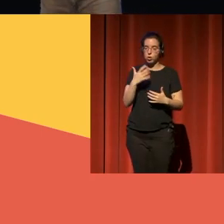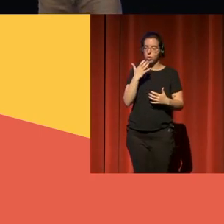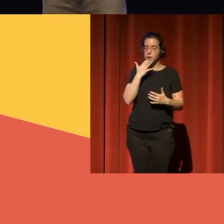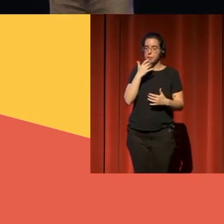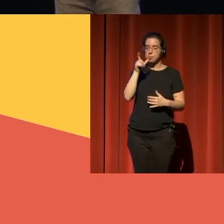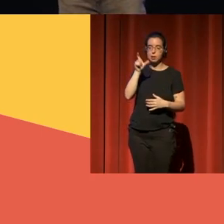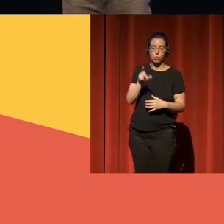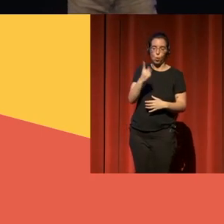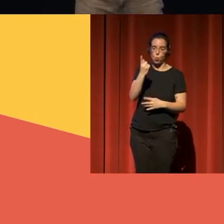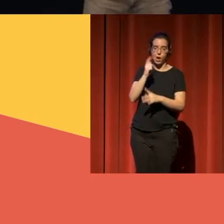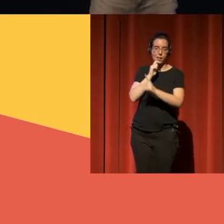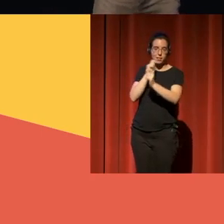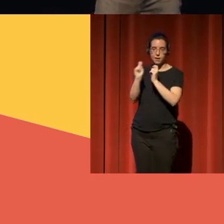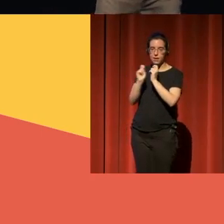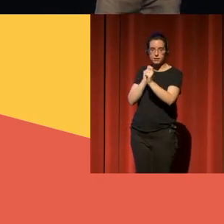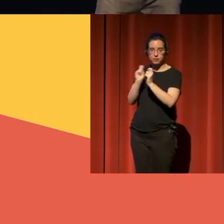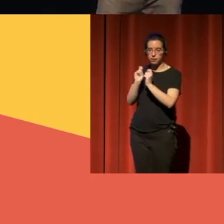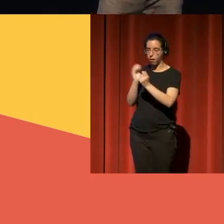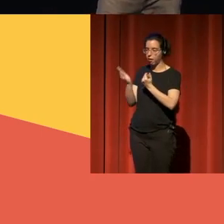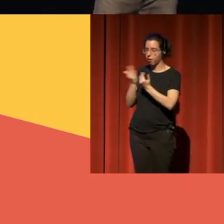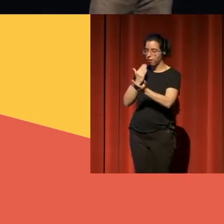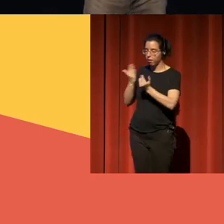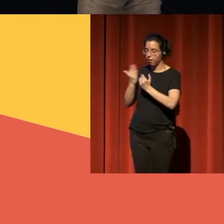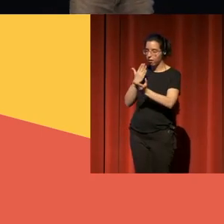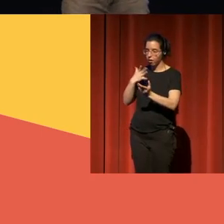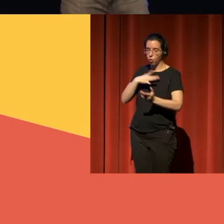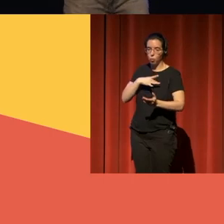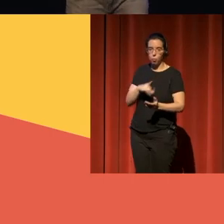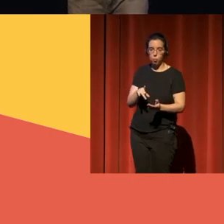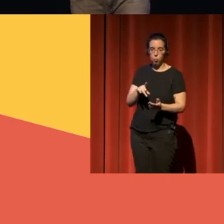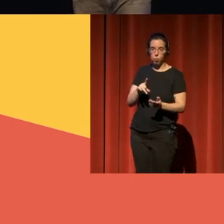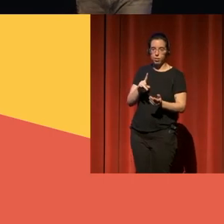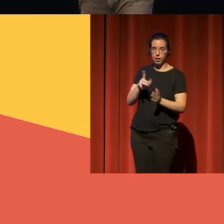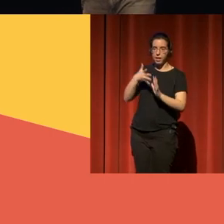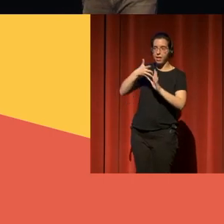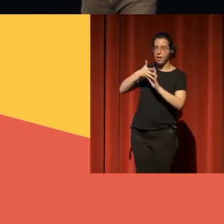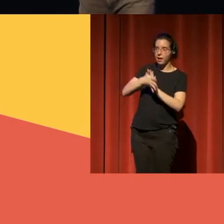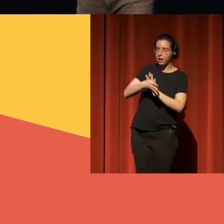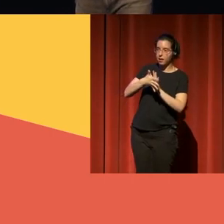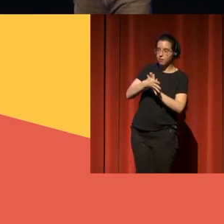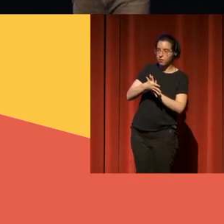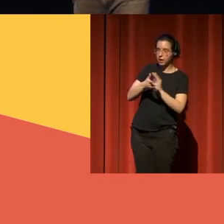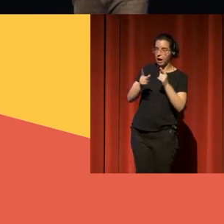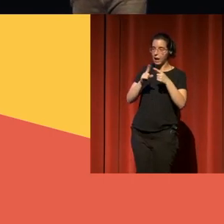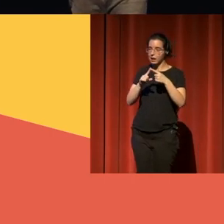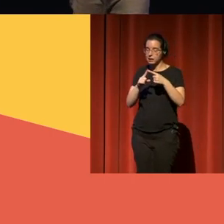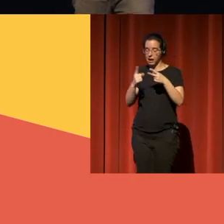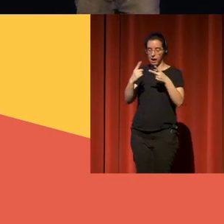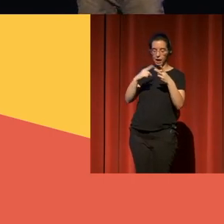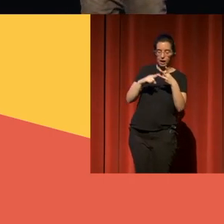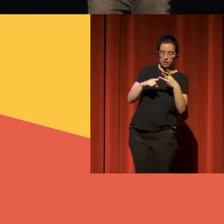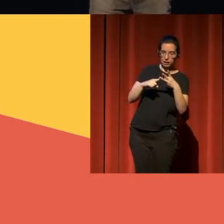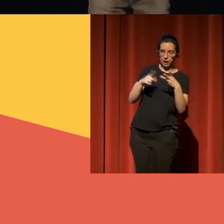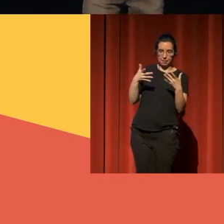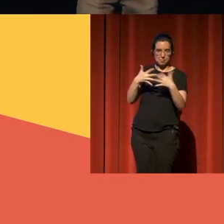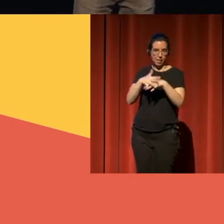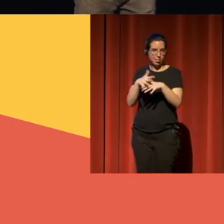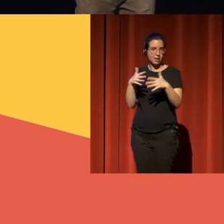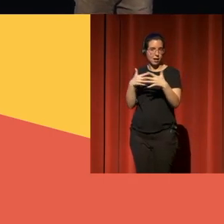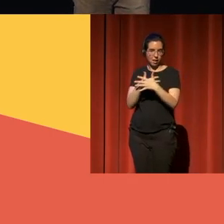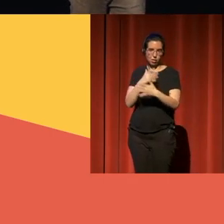una entrevista puede sostener elementos de una definición y sostener elementos de de otra